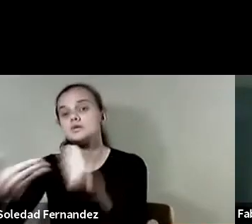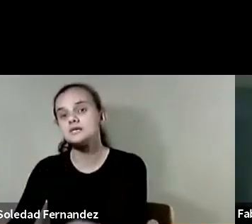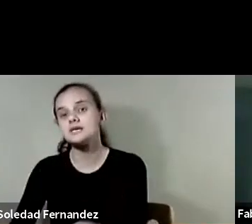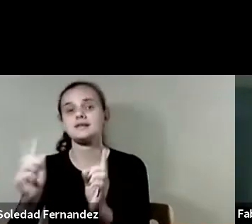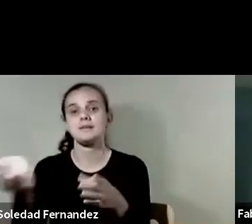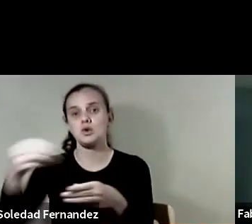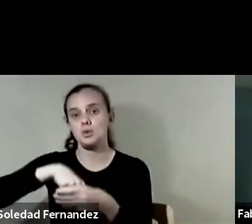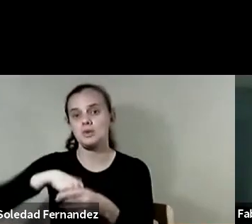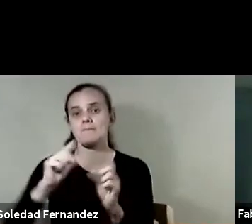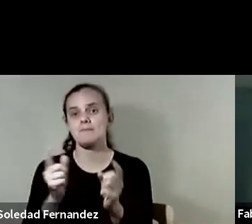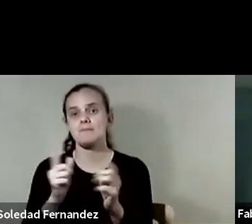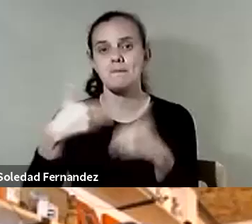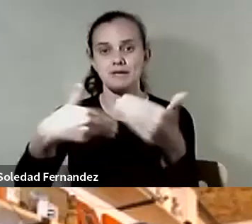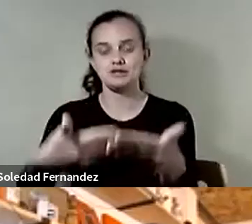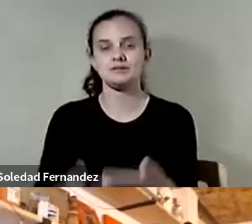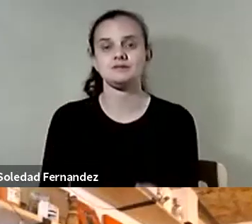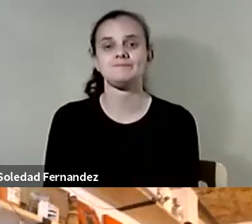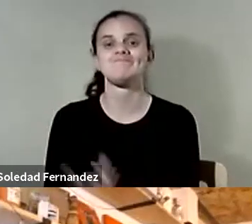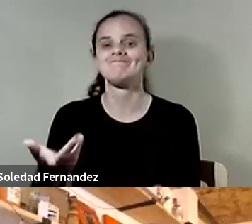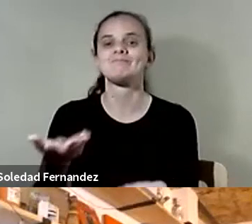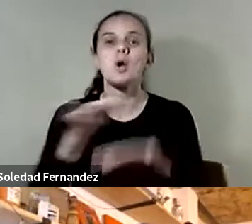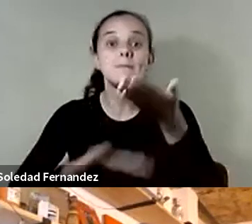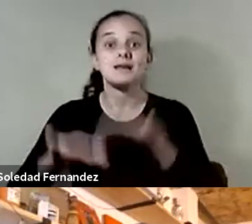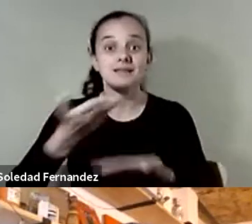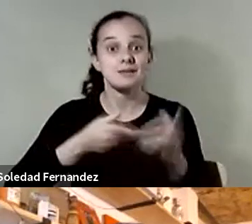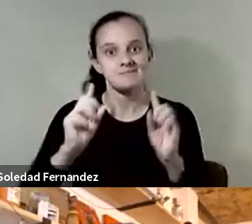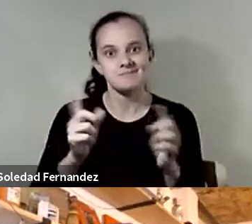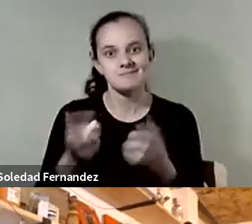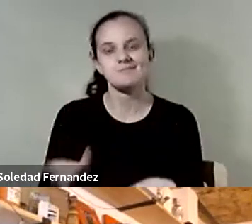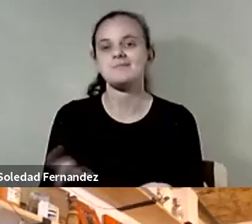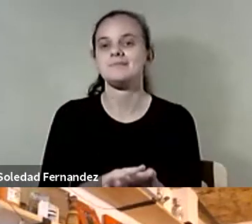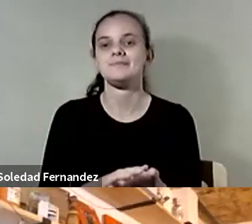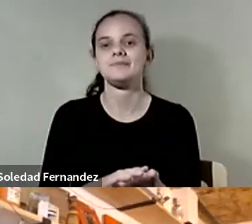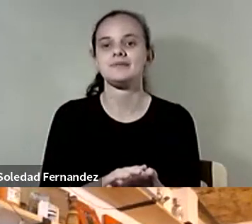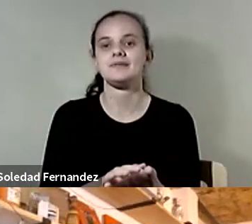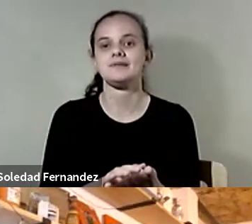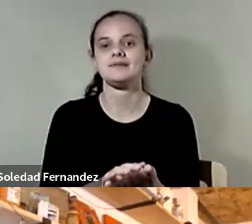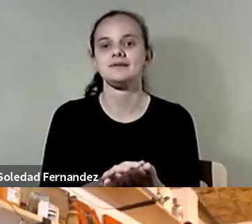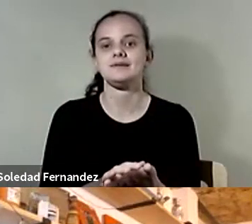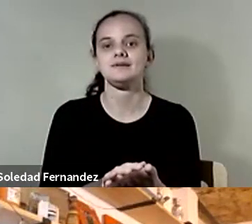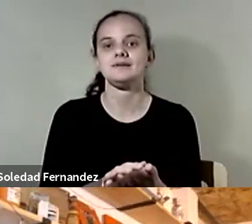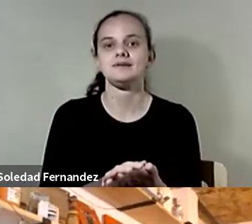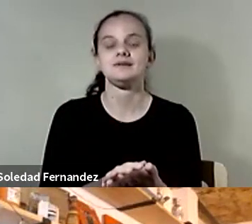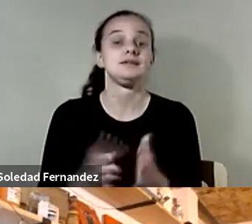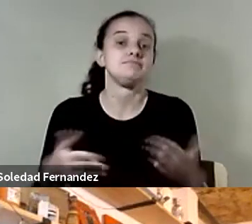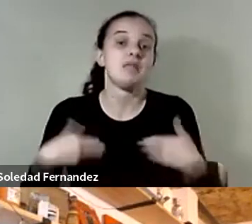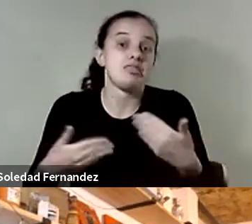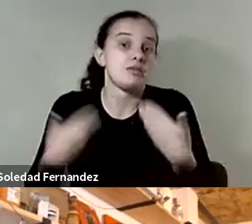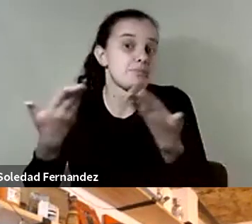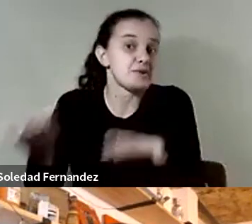proceso. Así que bueno, vamos a estar compartiéndoles también los materiales y bueno, nada, estamos súper disponibles